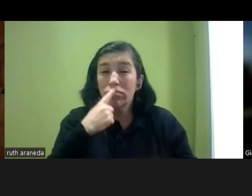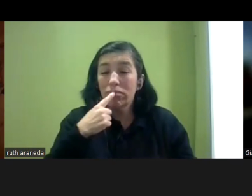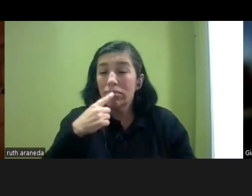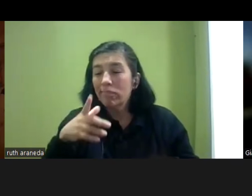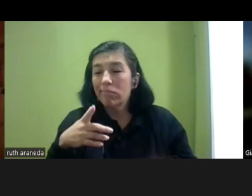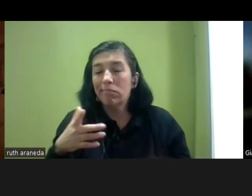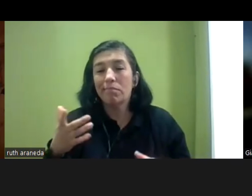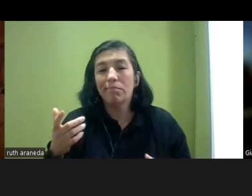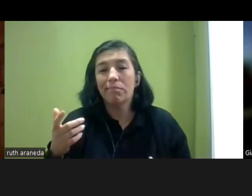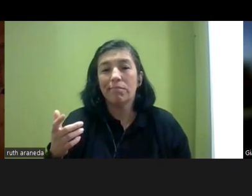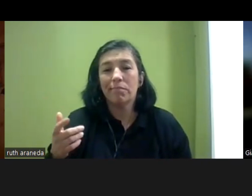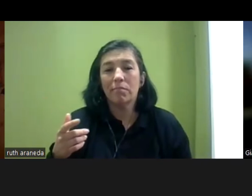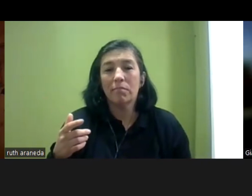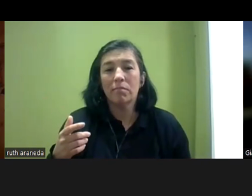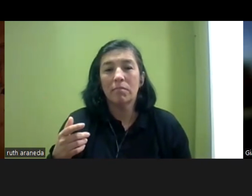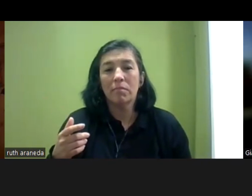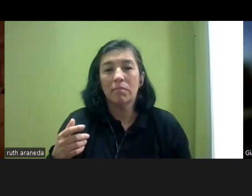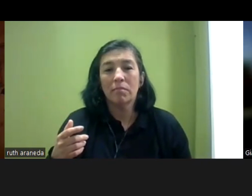a